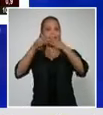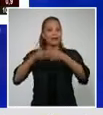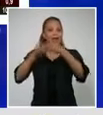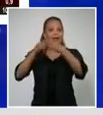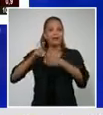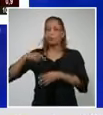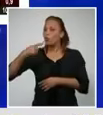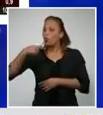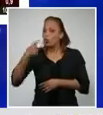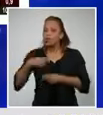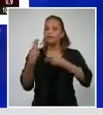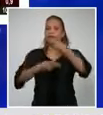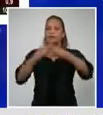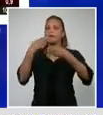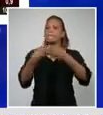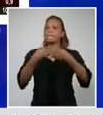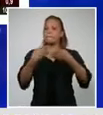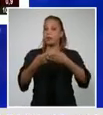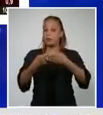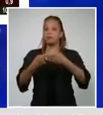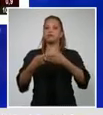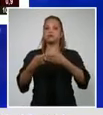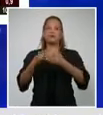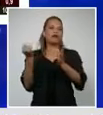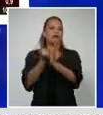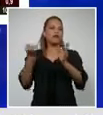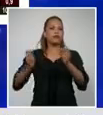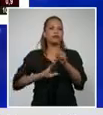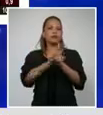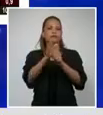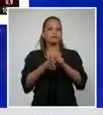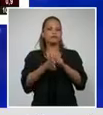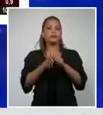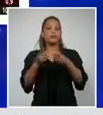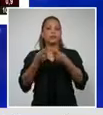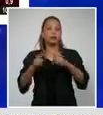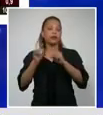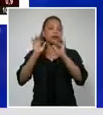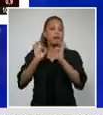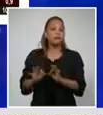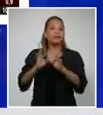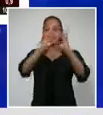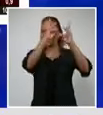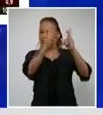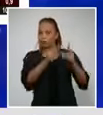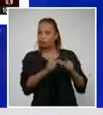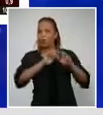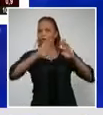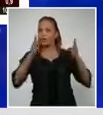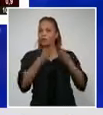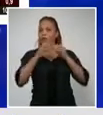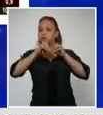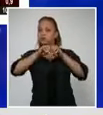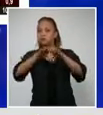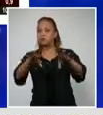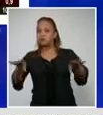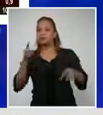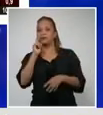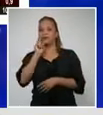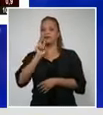1000 muestras para el diagnóstico y que realmente es resultado de la transmisión que se está enfrentando